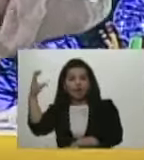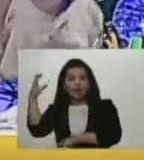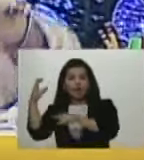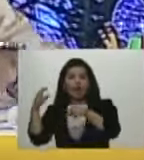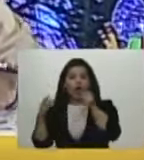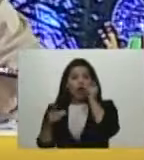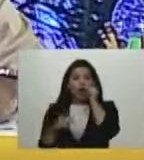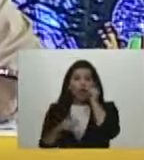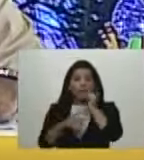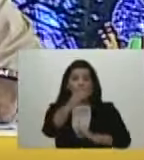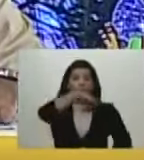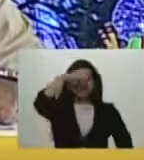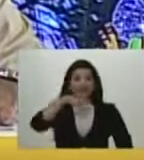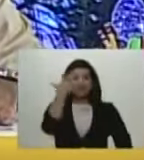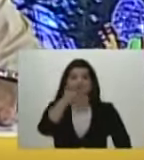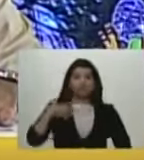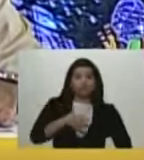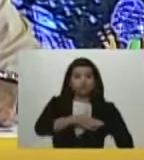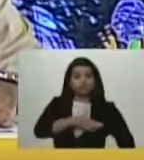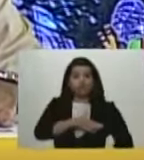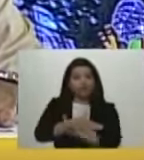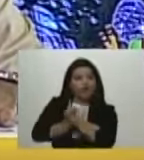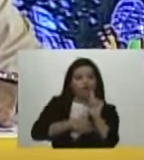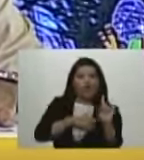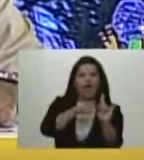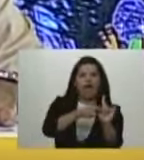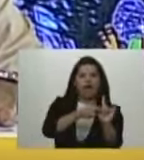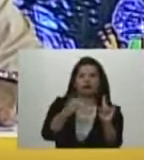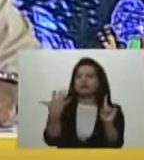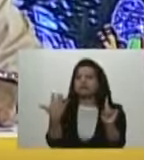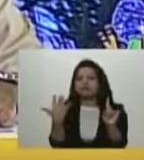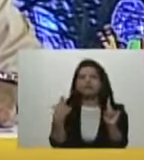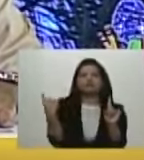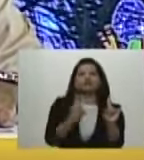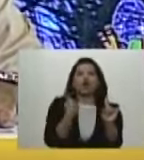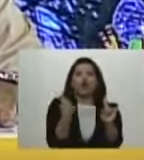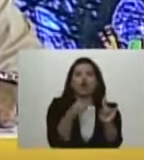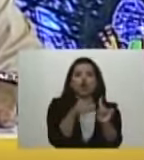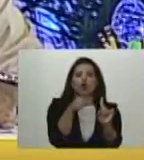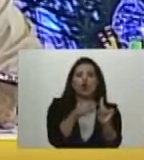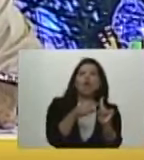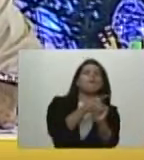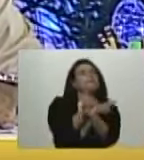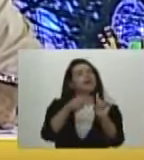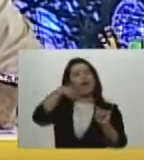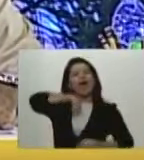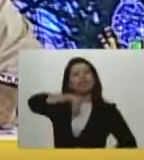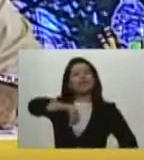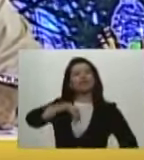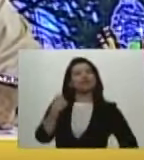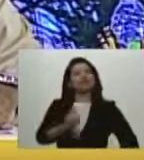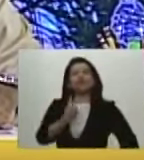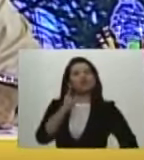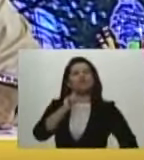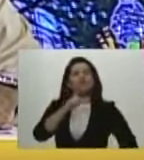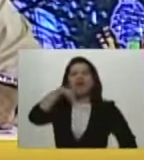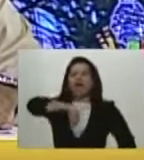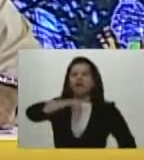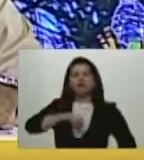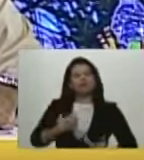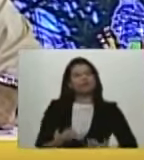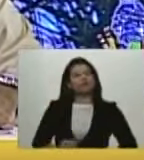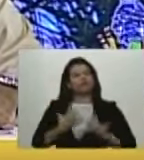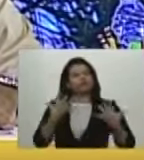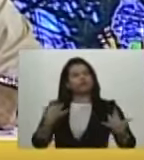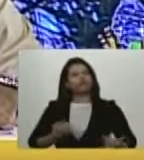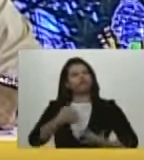físicamente solo, pero no queda solo nadie cuando en su alma reposa una causa justa y es capaz